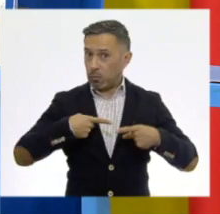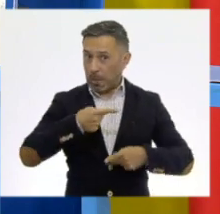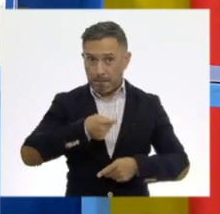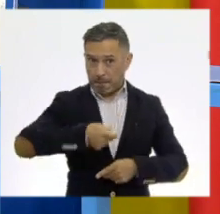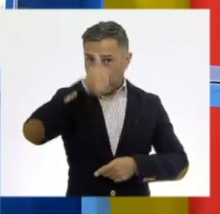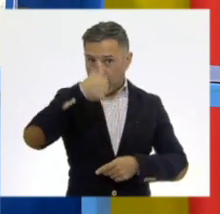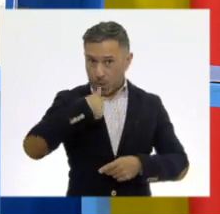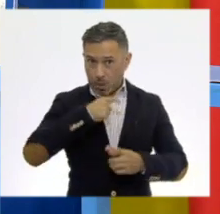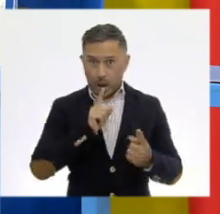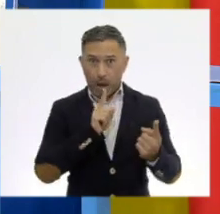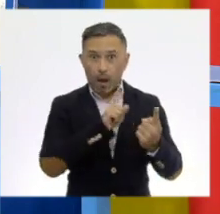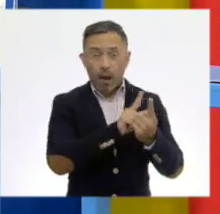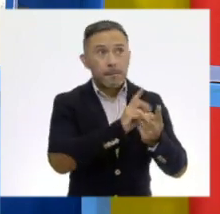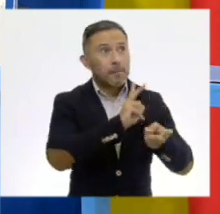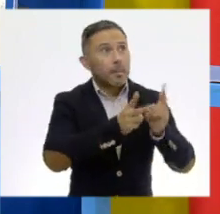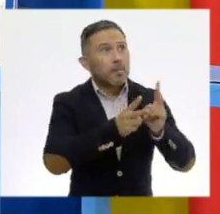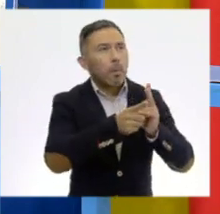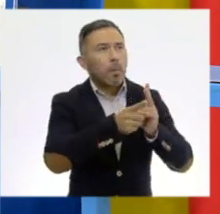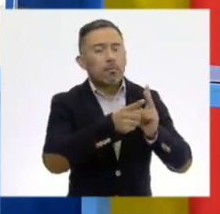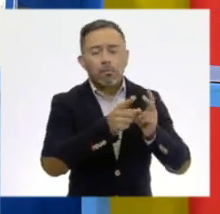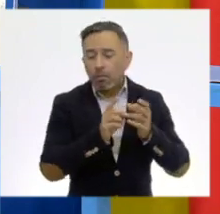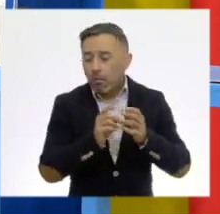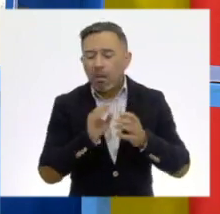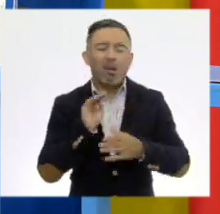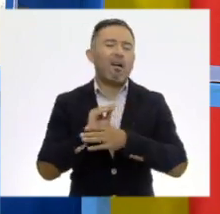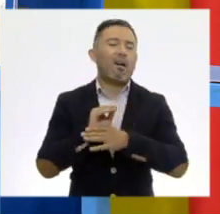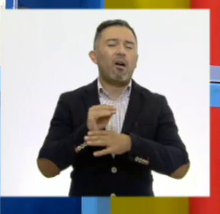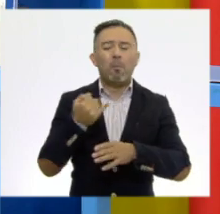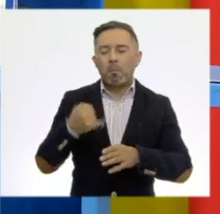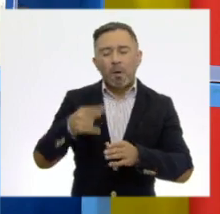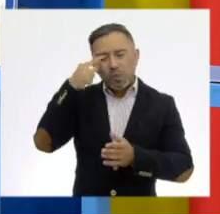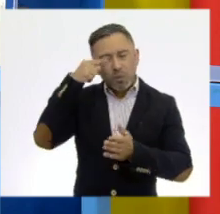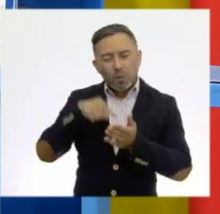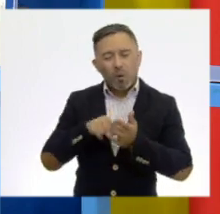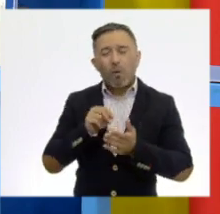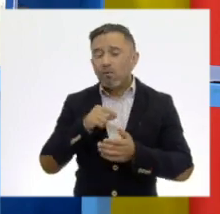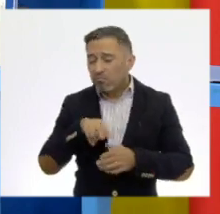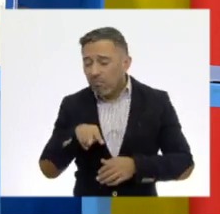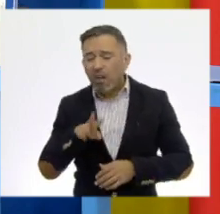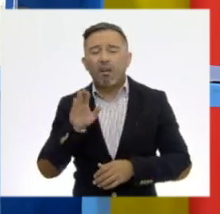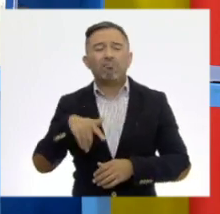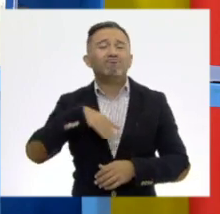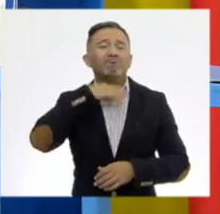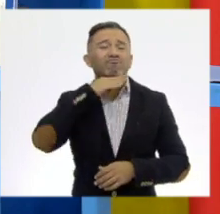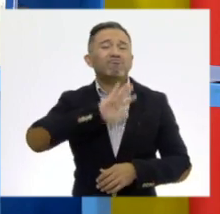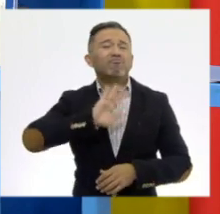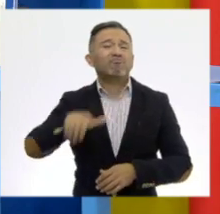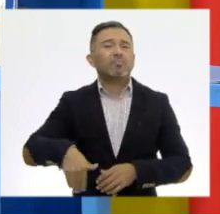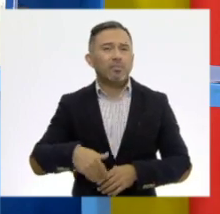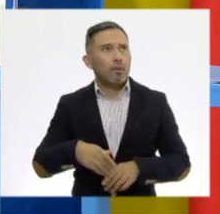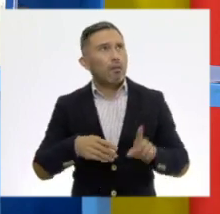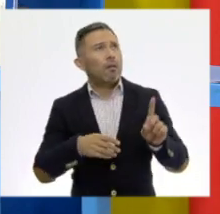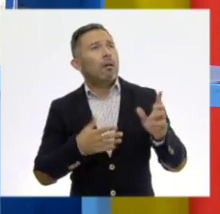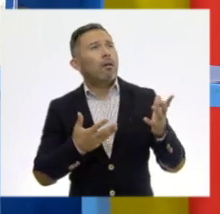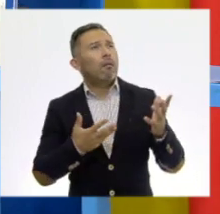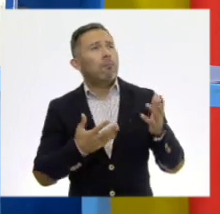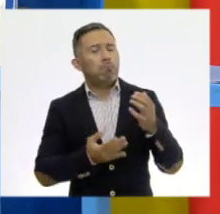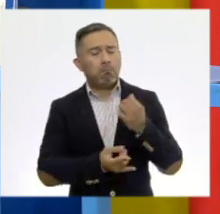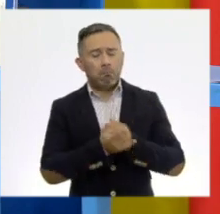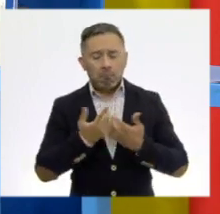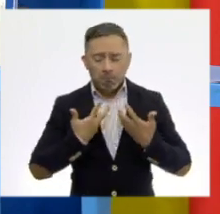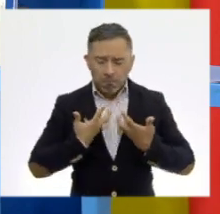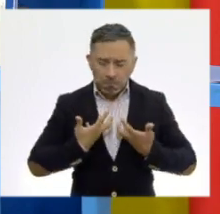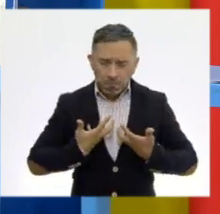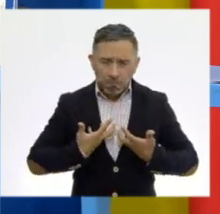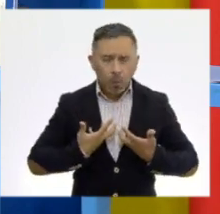nos escucha o no nos cree o le da poco interés, pero entonces ve con otra persona y alguien en algún momento te